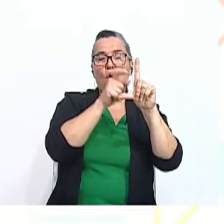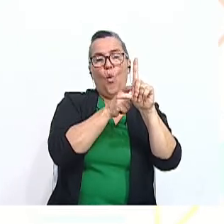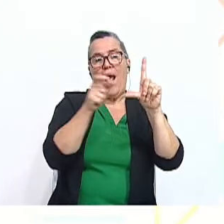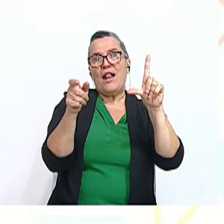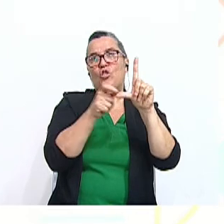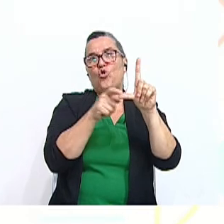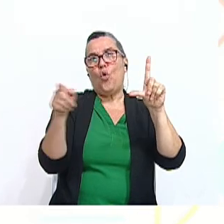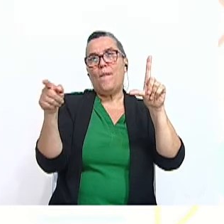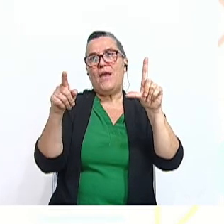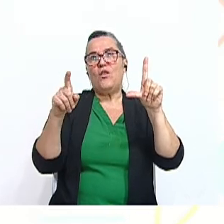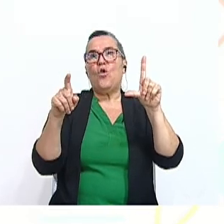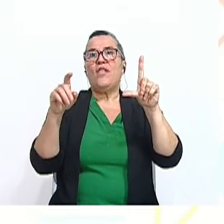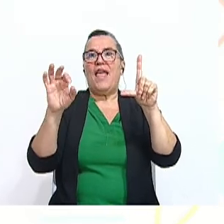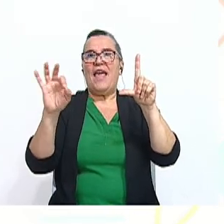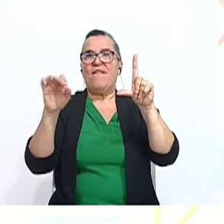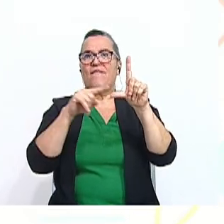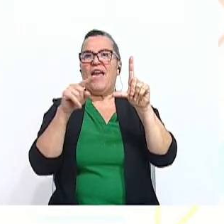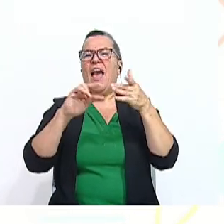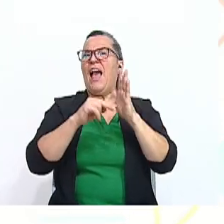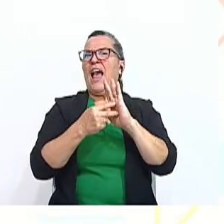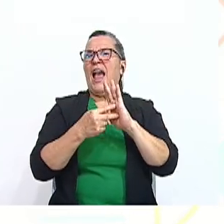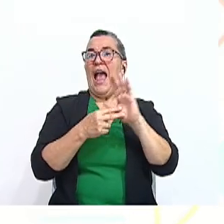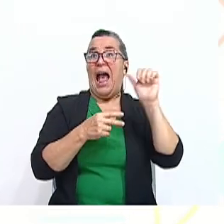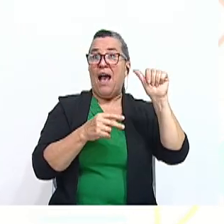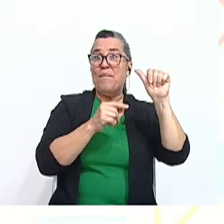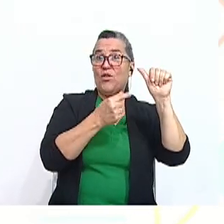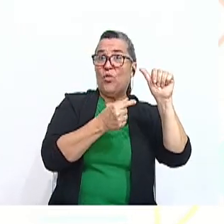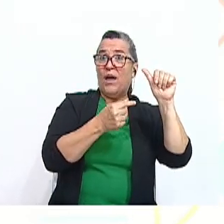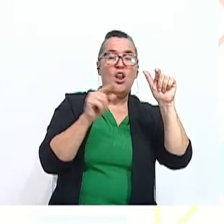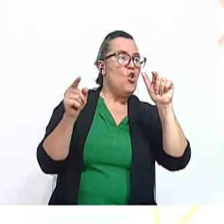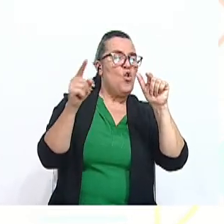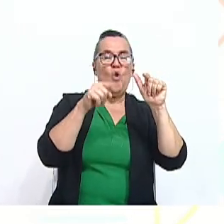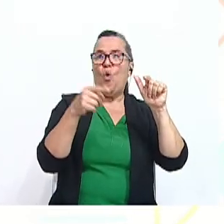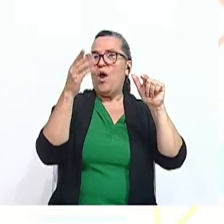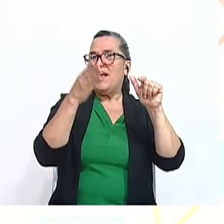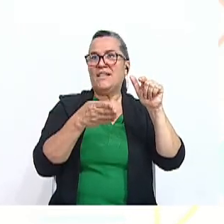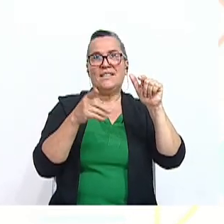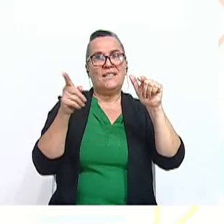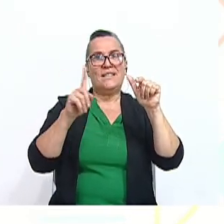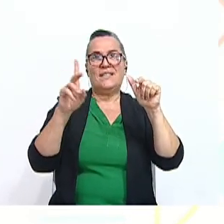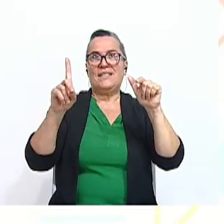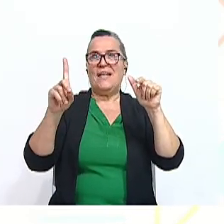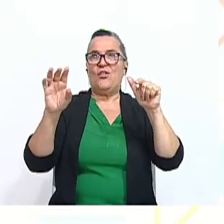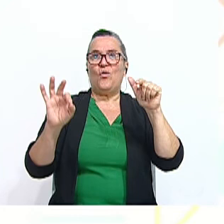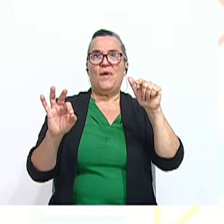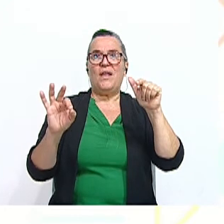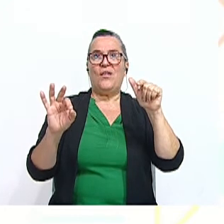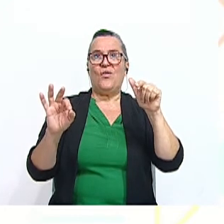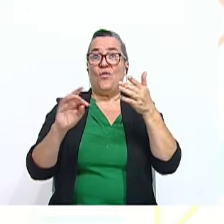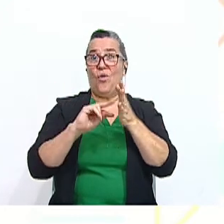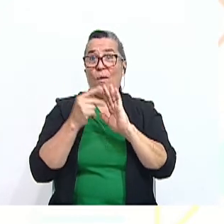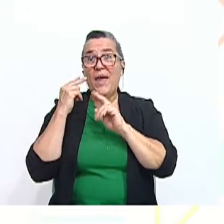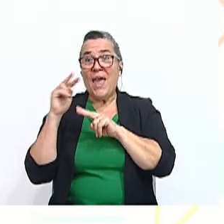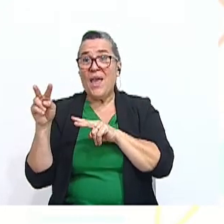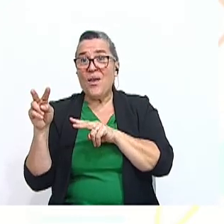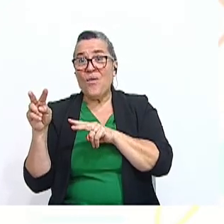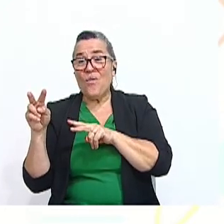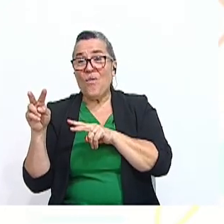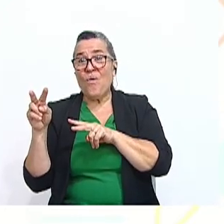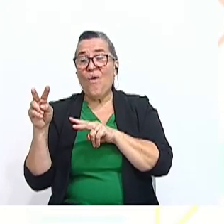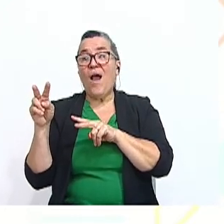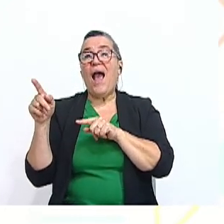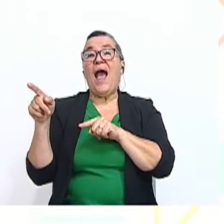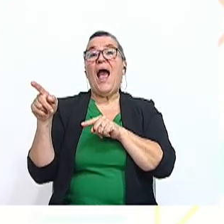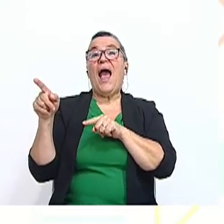concluimos? Ah, sí, que el ámbito de g no es subconjunto del dominio de f. ¿Lo vieron? Por lo